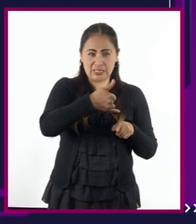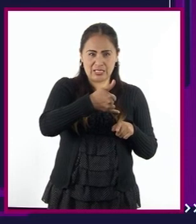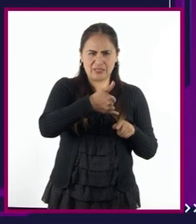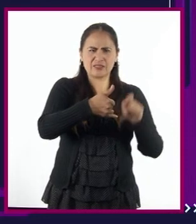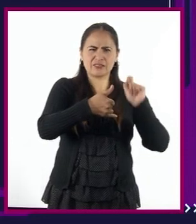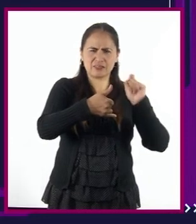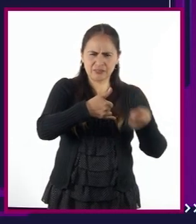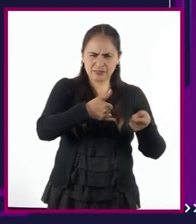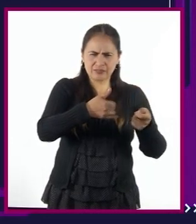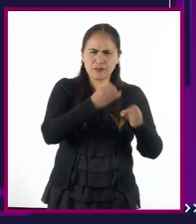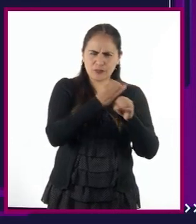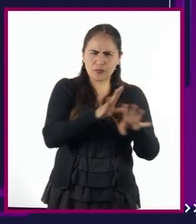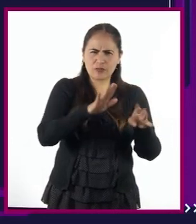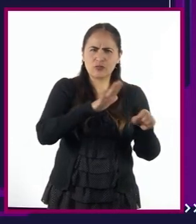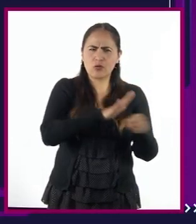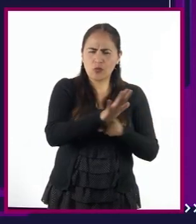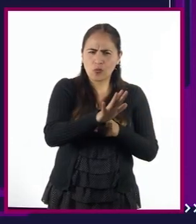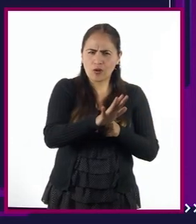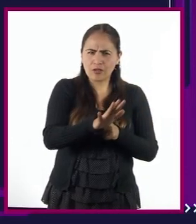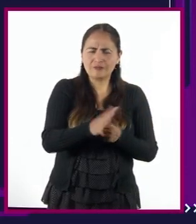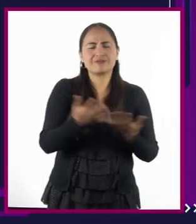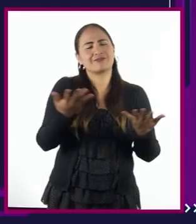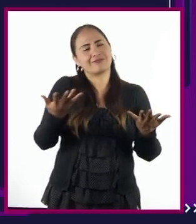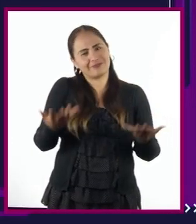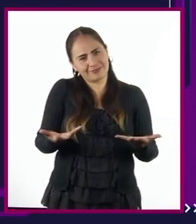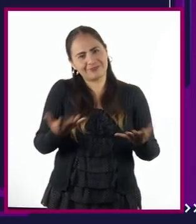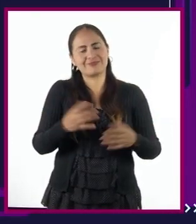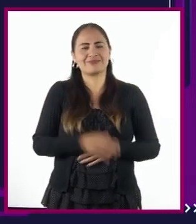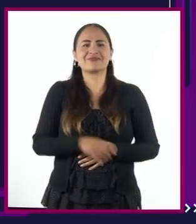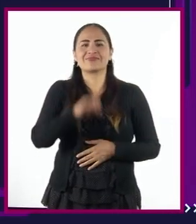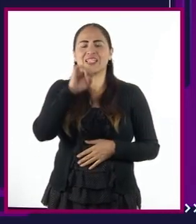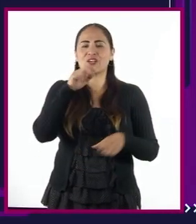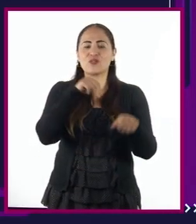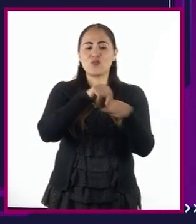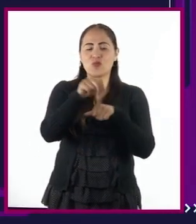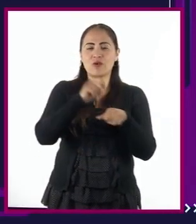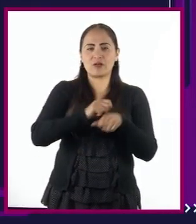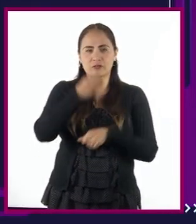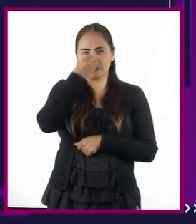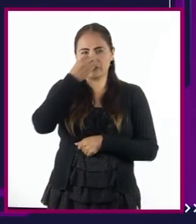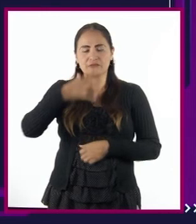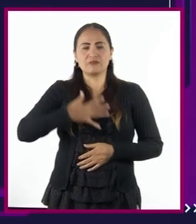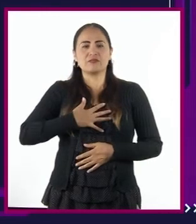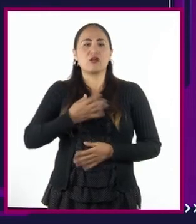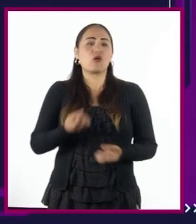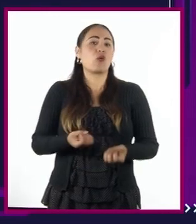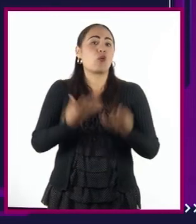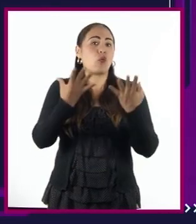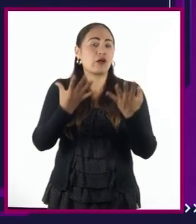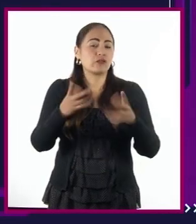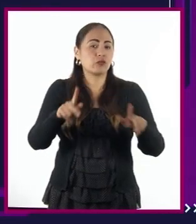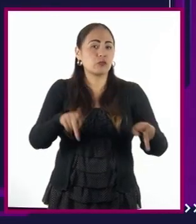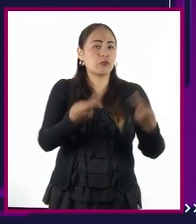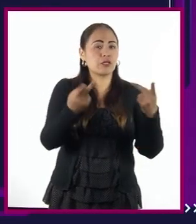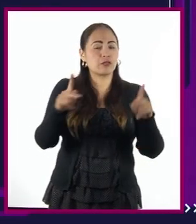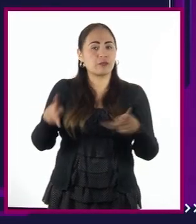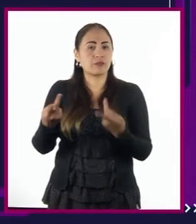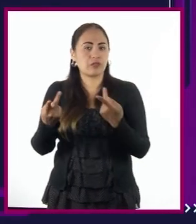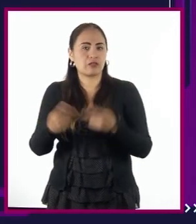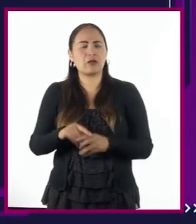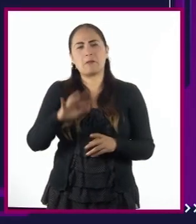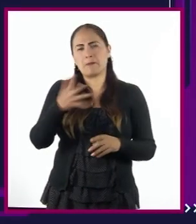vertical? Exacto, en el eje se muestra el número de perfumes vendidos. Se utilizó una escala